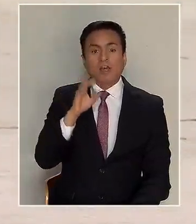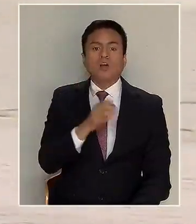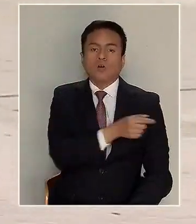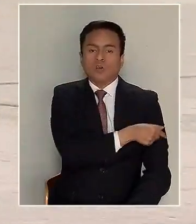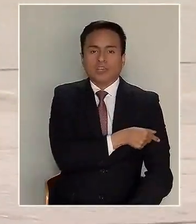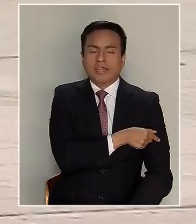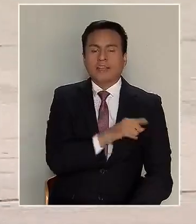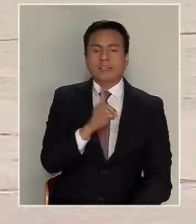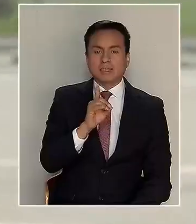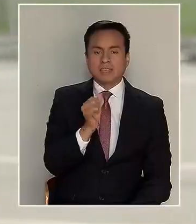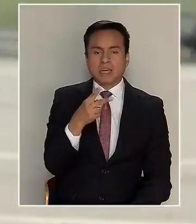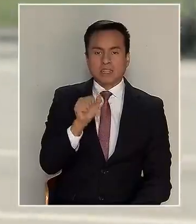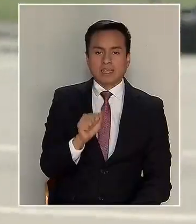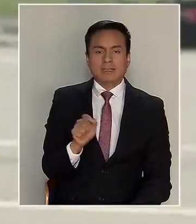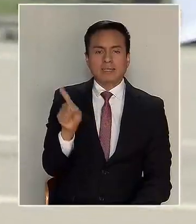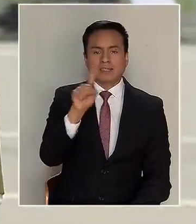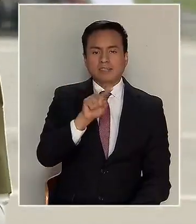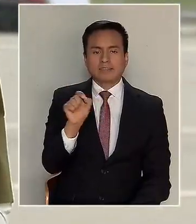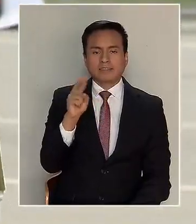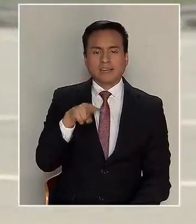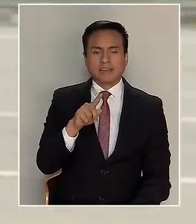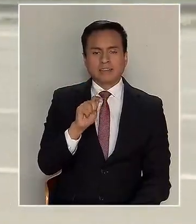Diana Santander Carvajal.